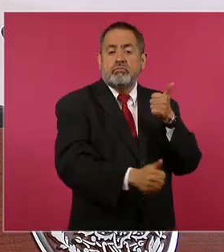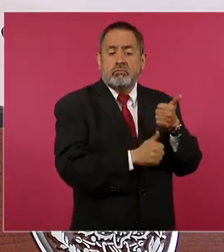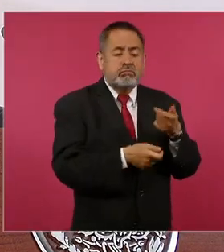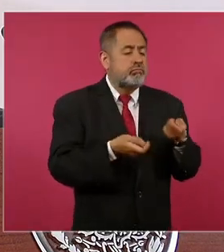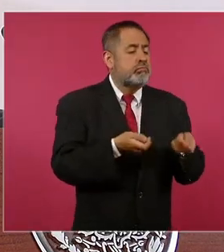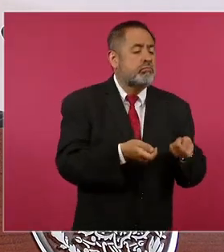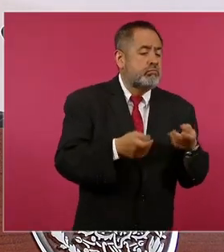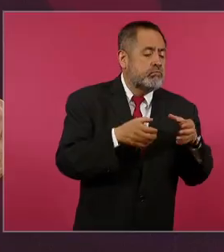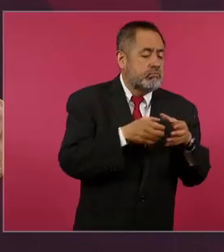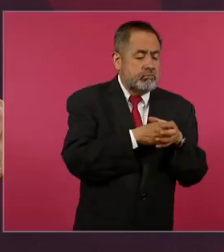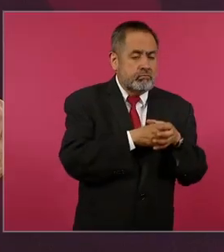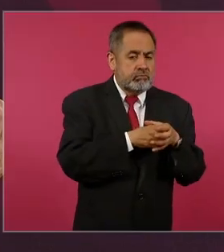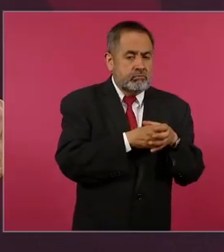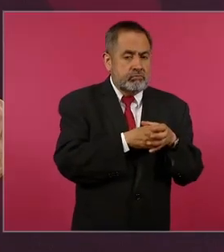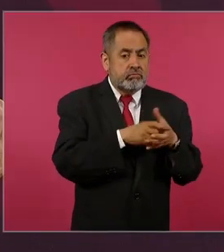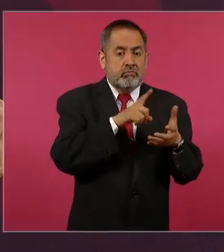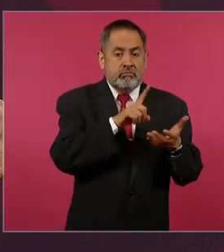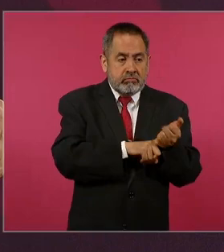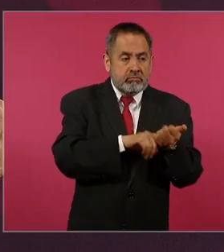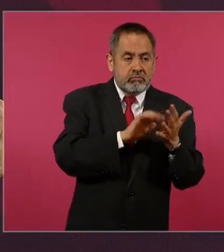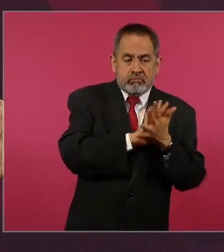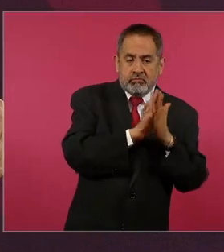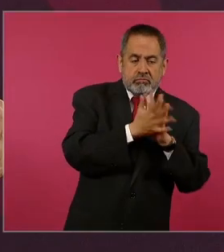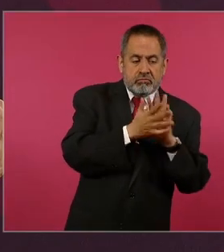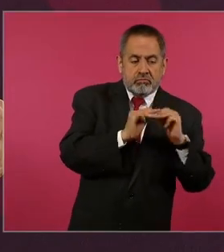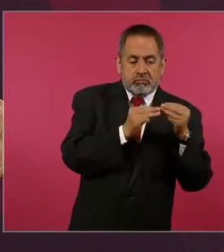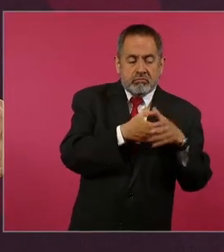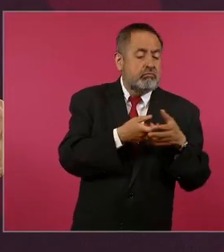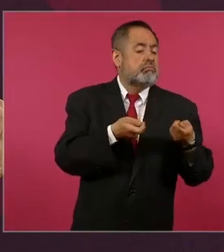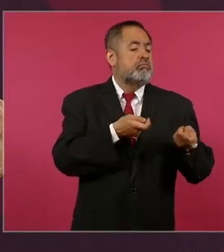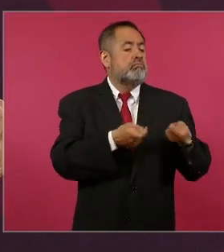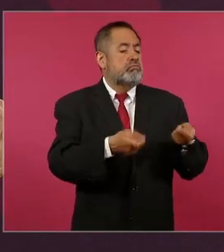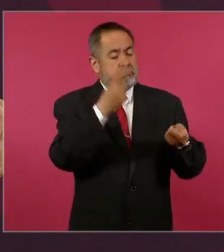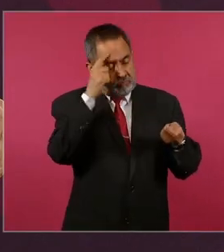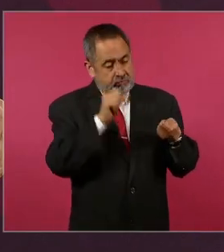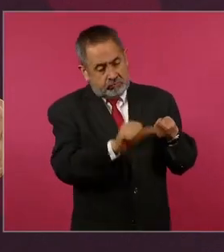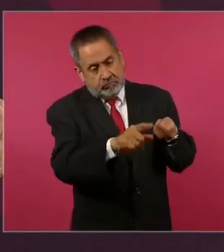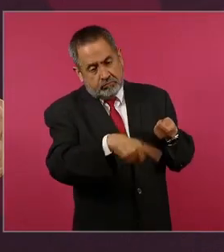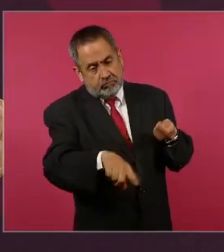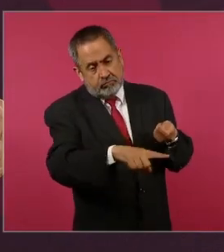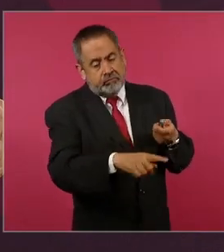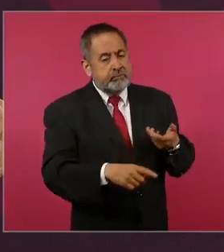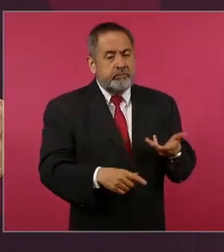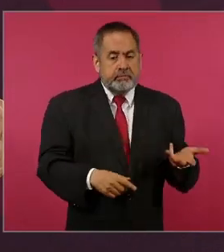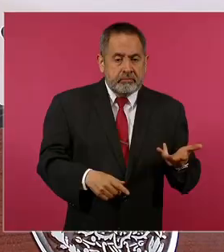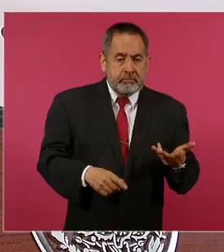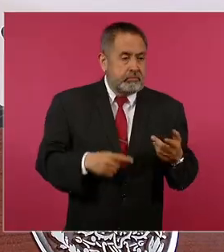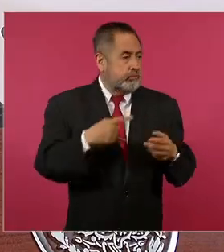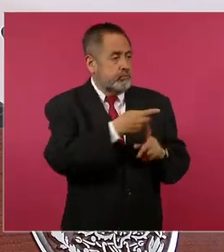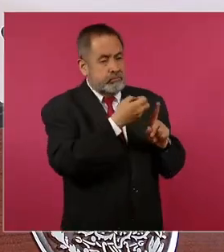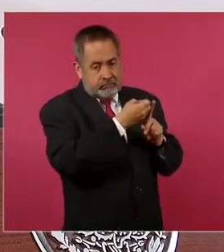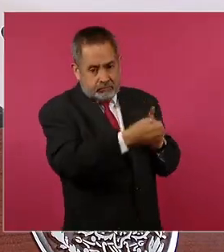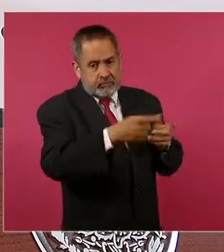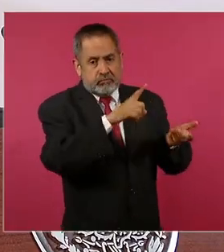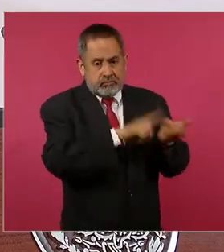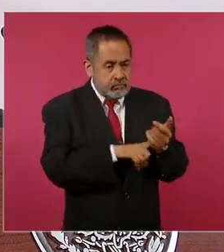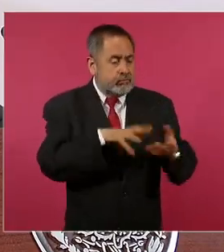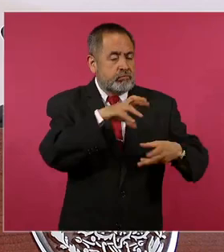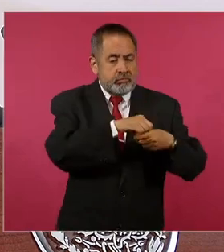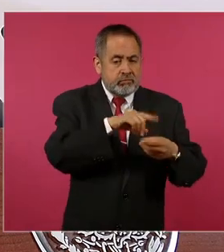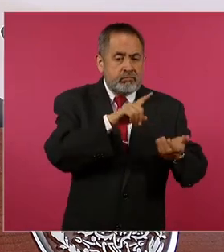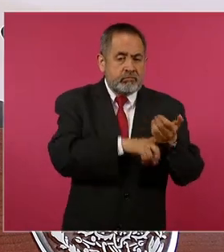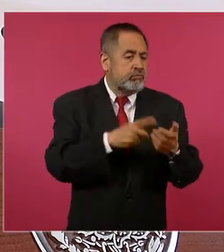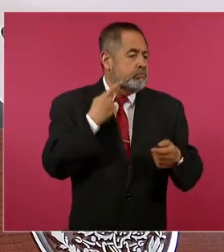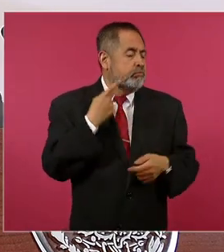y a veces de la delincuencia, al servicio de la delincuencia organizada y de la delincuencia